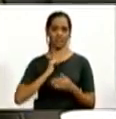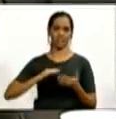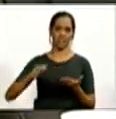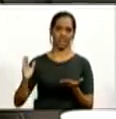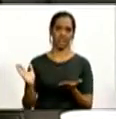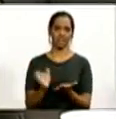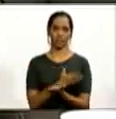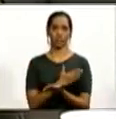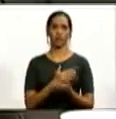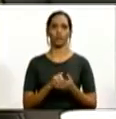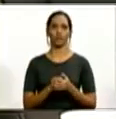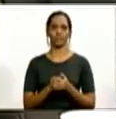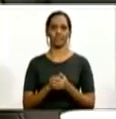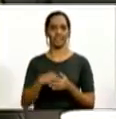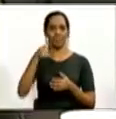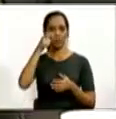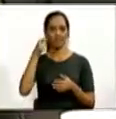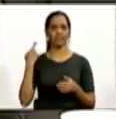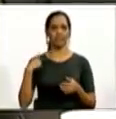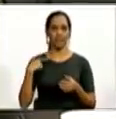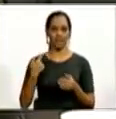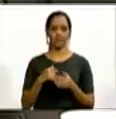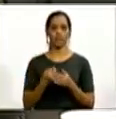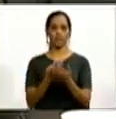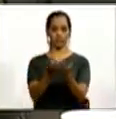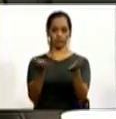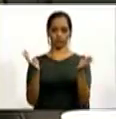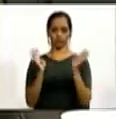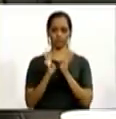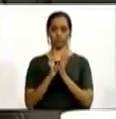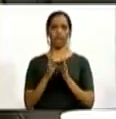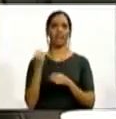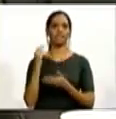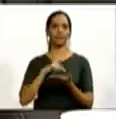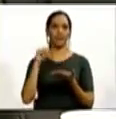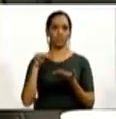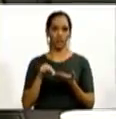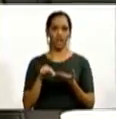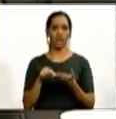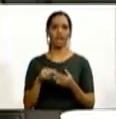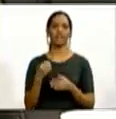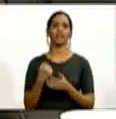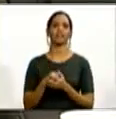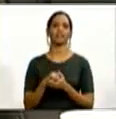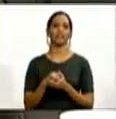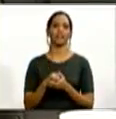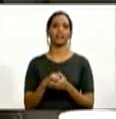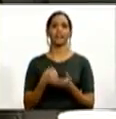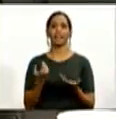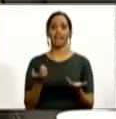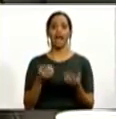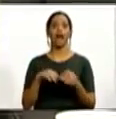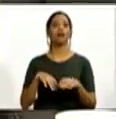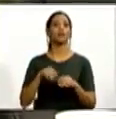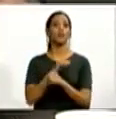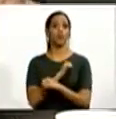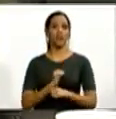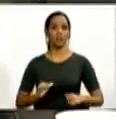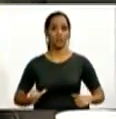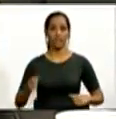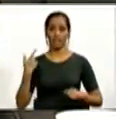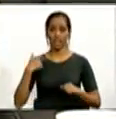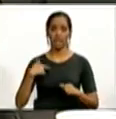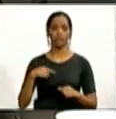el despliegue de seguridad que tenía alrededor del hemiciclo de la Asamblea Nacional, allá en el Palacio Federal Legislativo. La Guardia Nacional, bueno, tiene